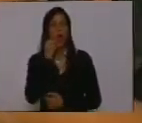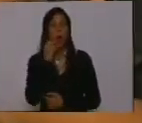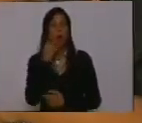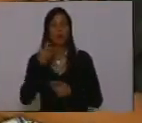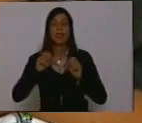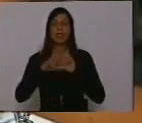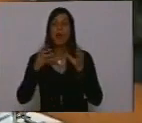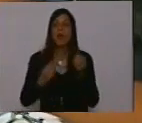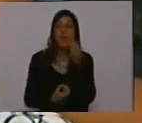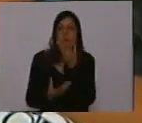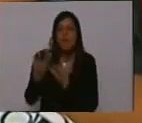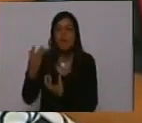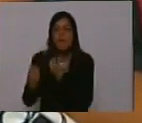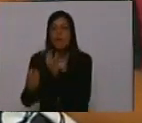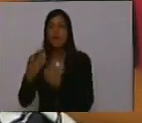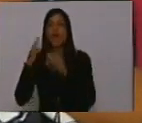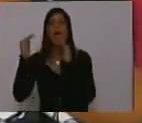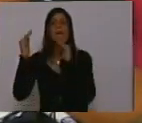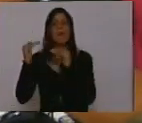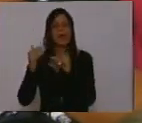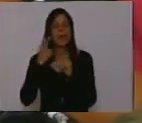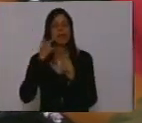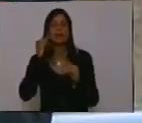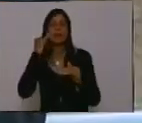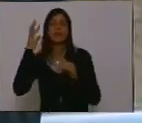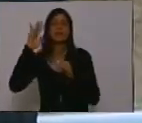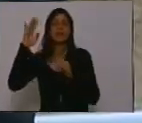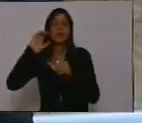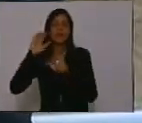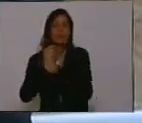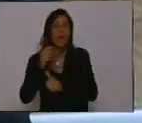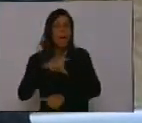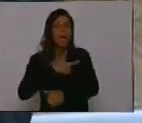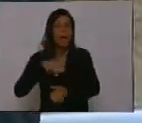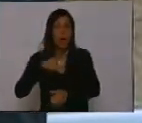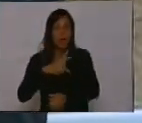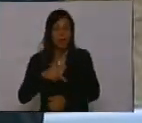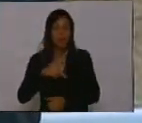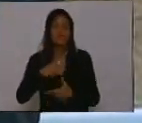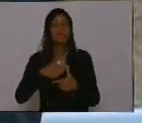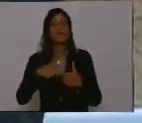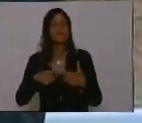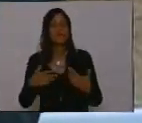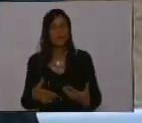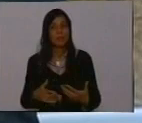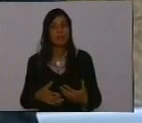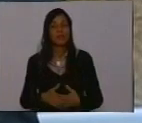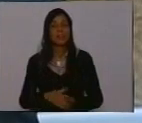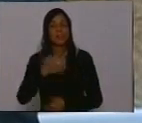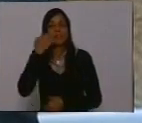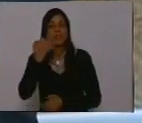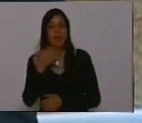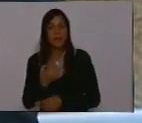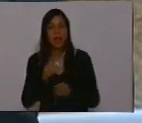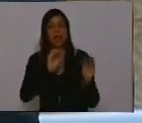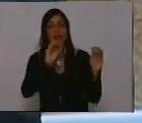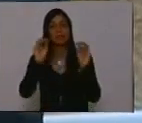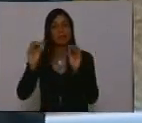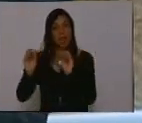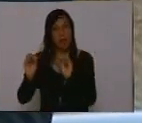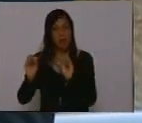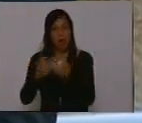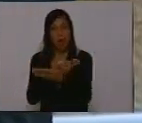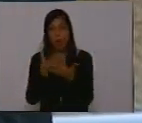primavera, es esperanza, es ilusión, es poesía. Por tanto, de verdad los invito ahora